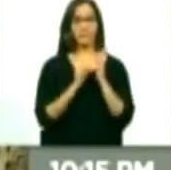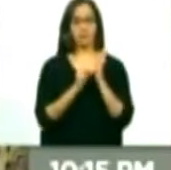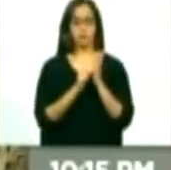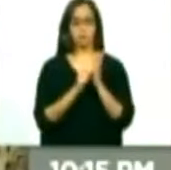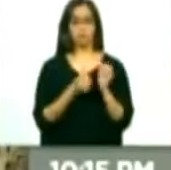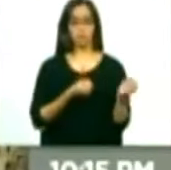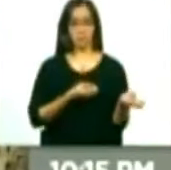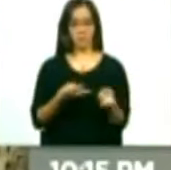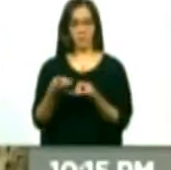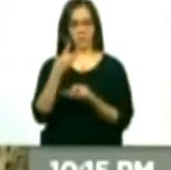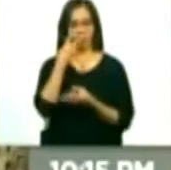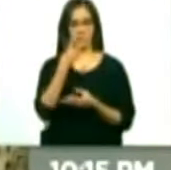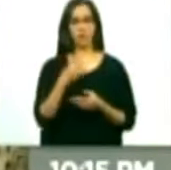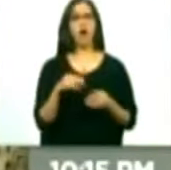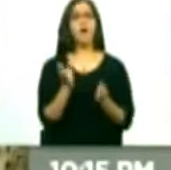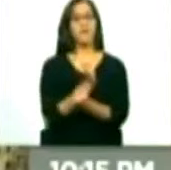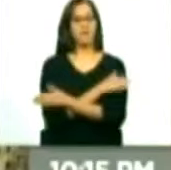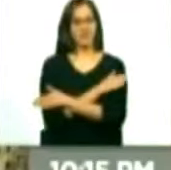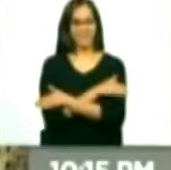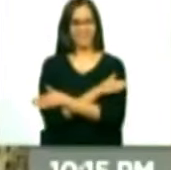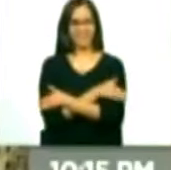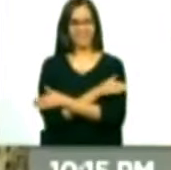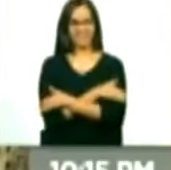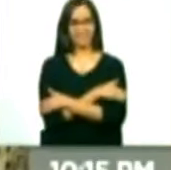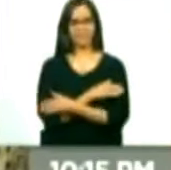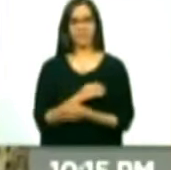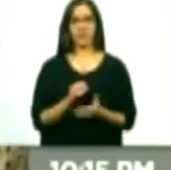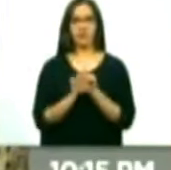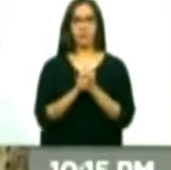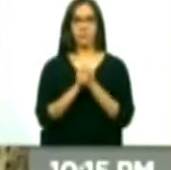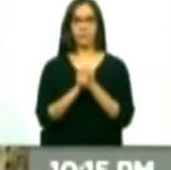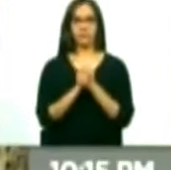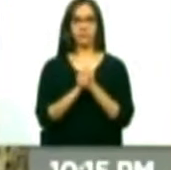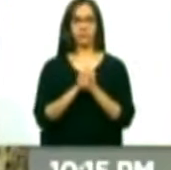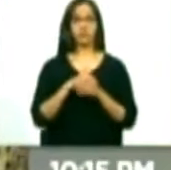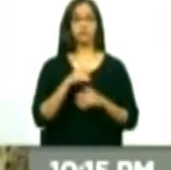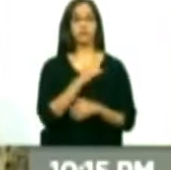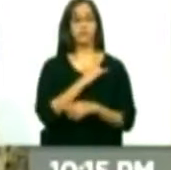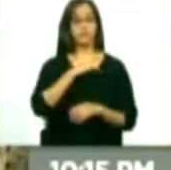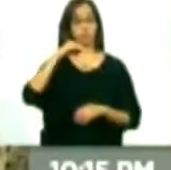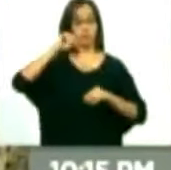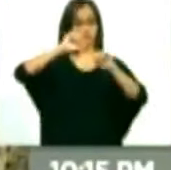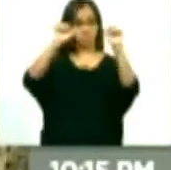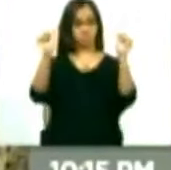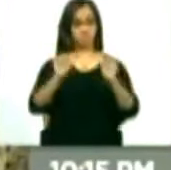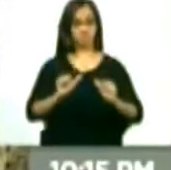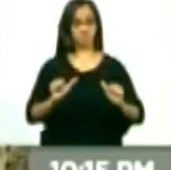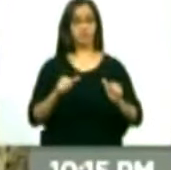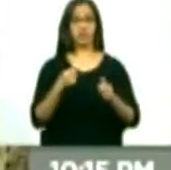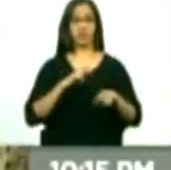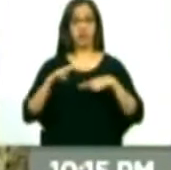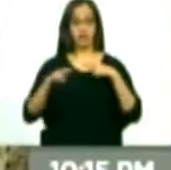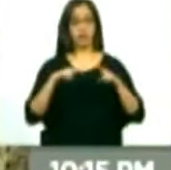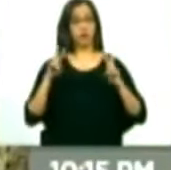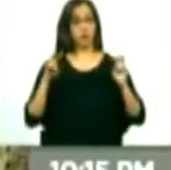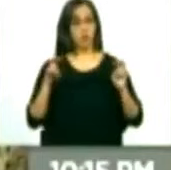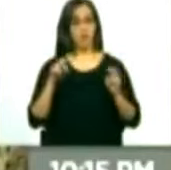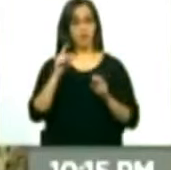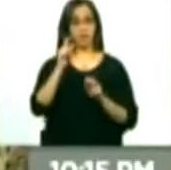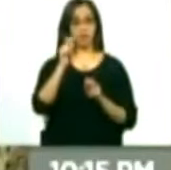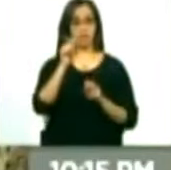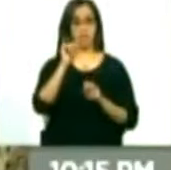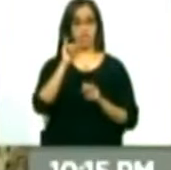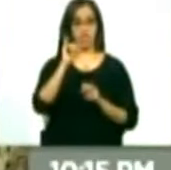vean. Felicitaciones a los compañeros y compañeras de UNEARTE y a Tibisay, que está al frente ahora.